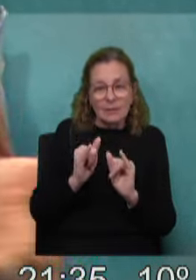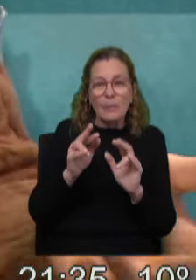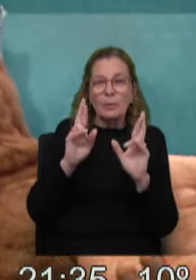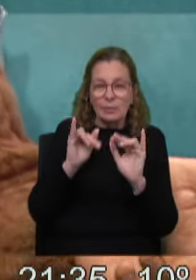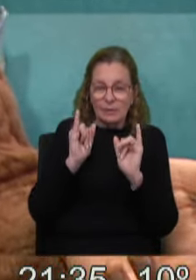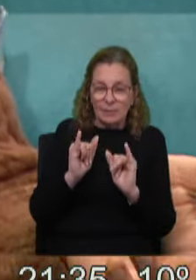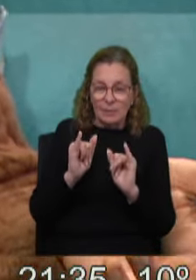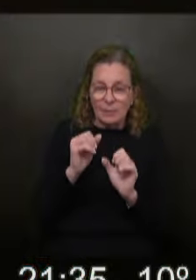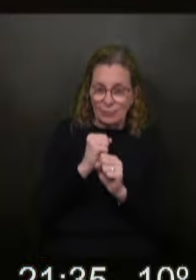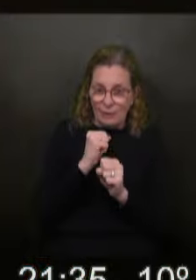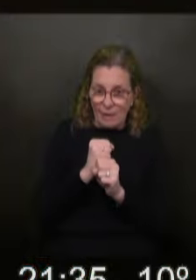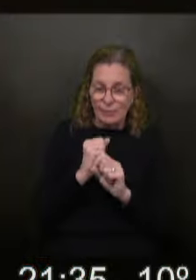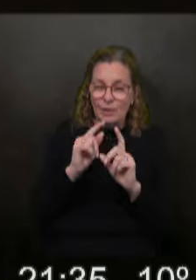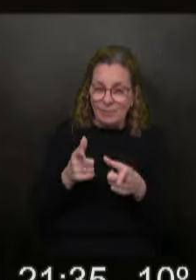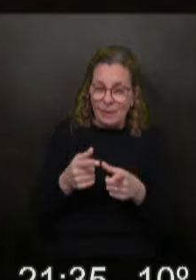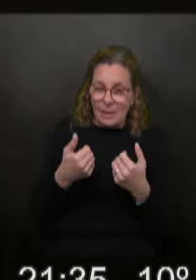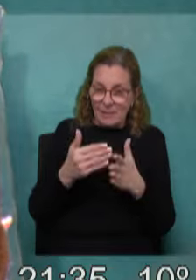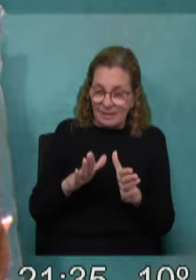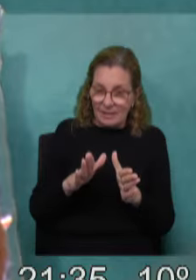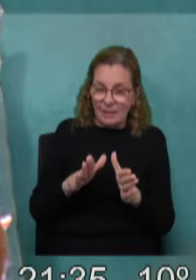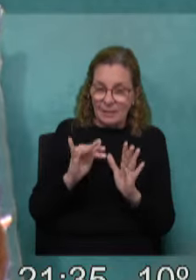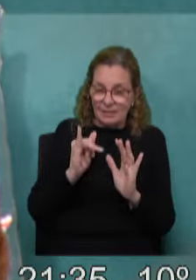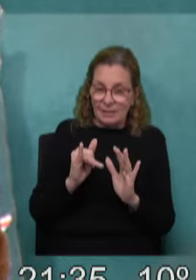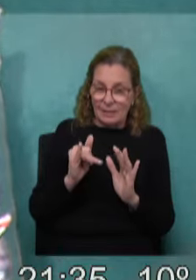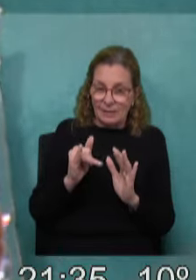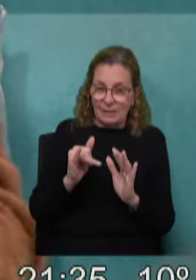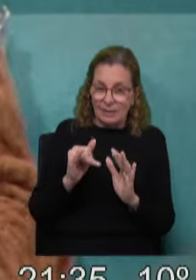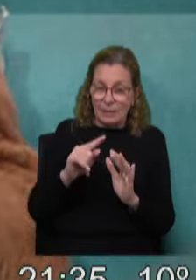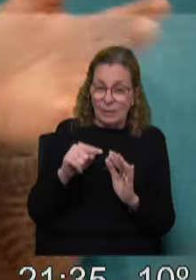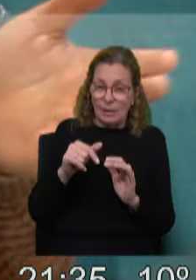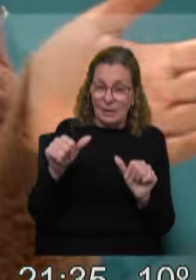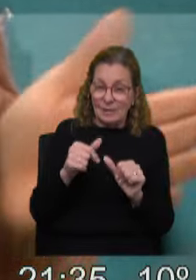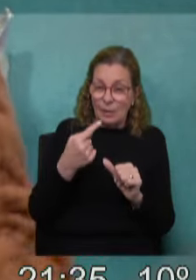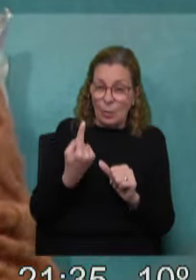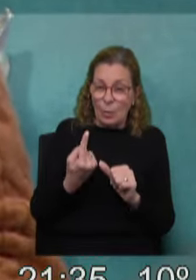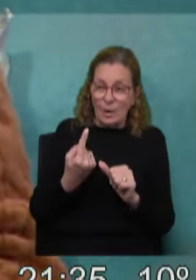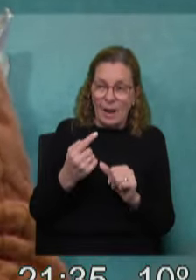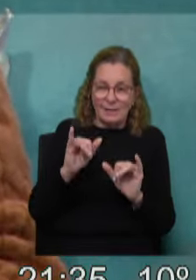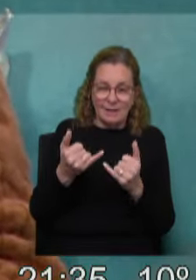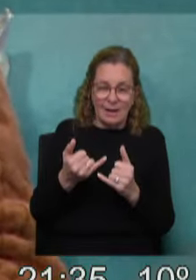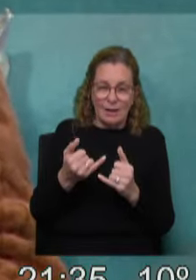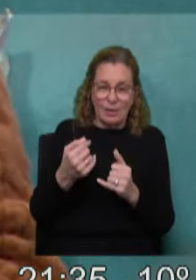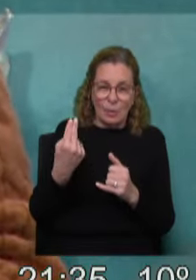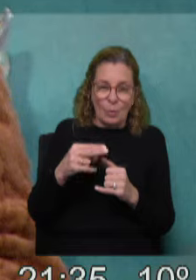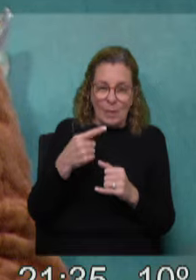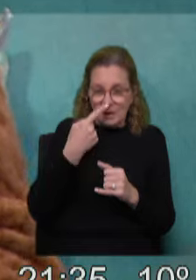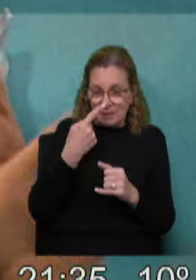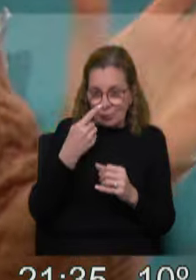suerte, pero por laburo también. Porque arranqué y ya hice una, lo que vos decías al principio. Y nunca me importó mucho